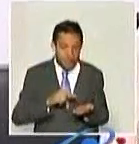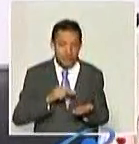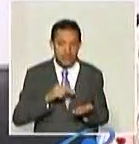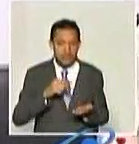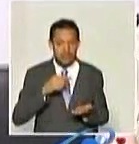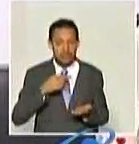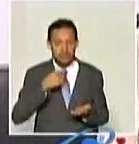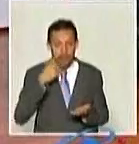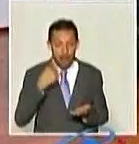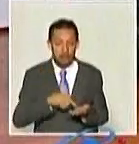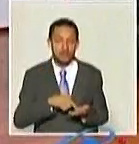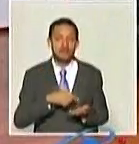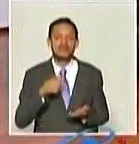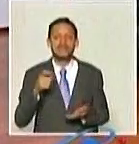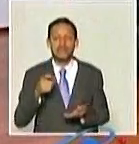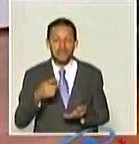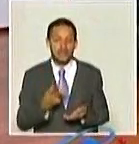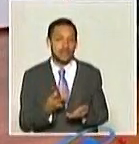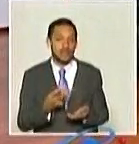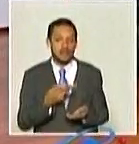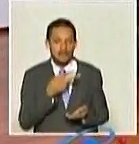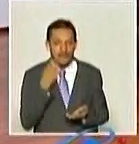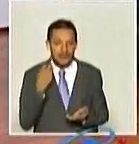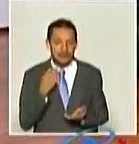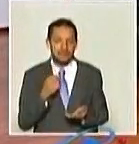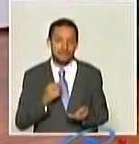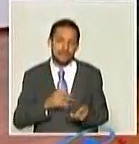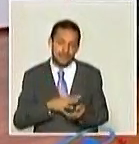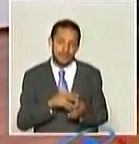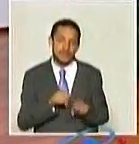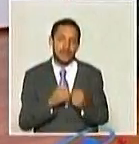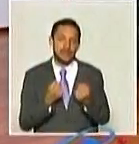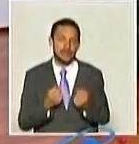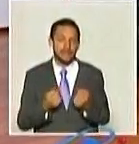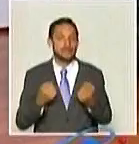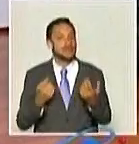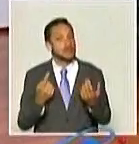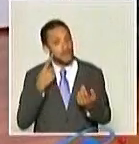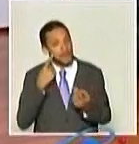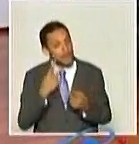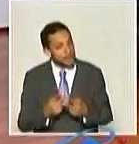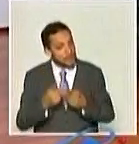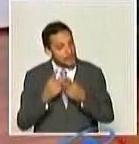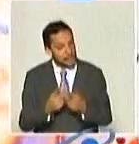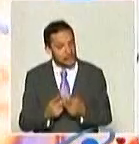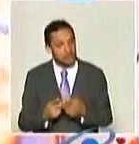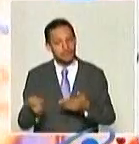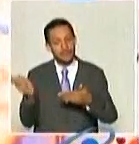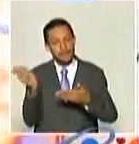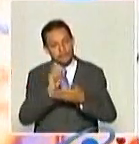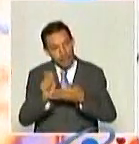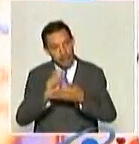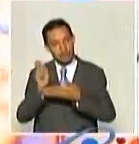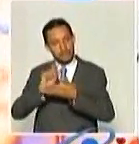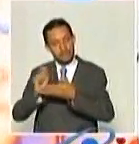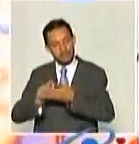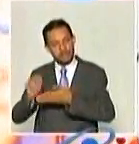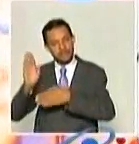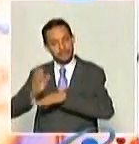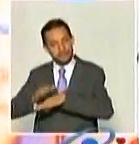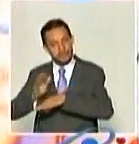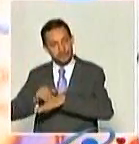la carne de cerdo es una carne tóxica. Entonces, una cantidad de sustancias que pueden hacerle en el metabolismo